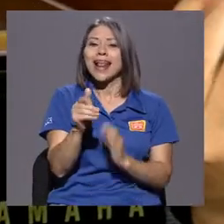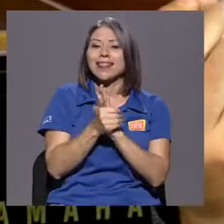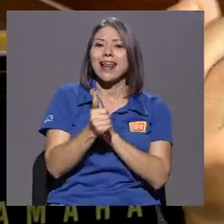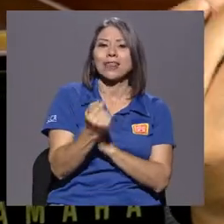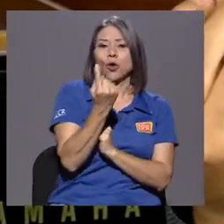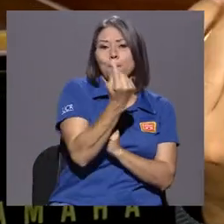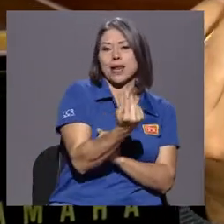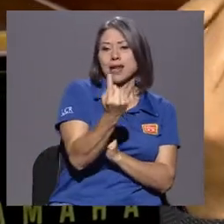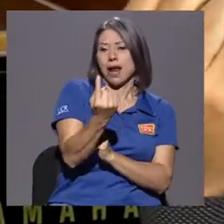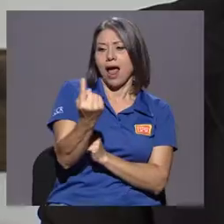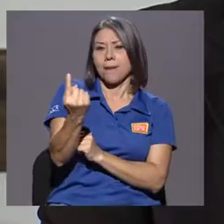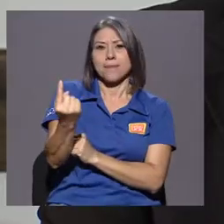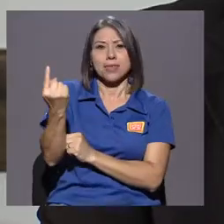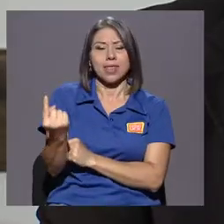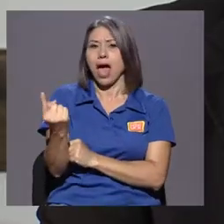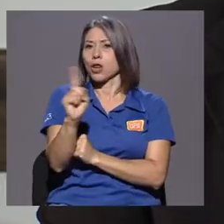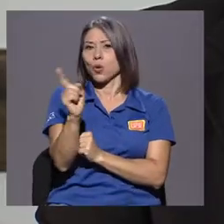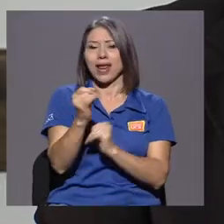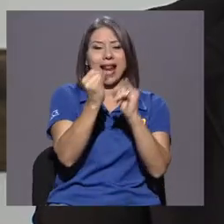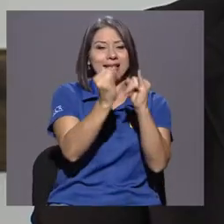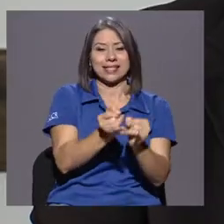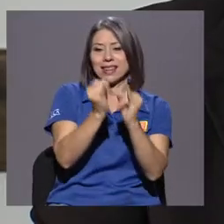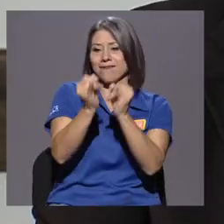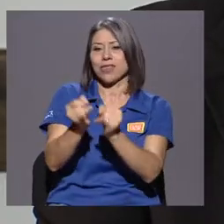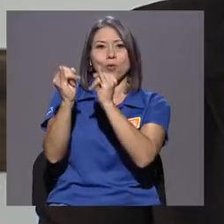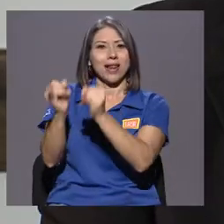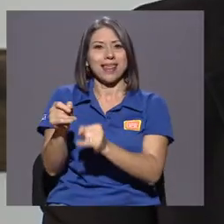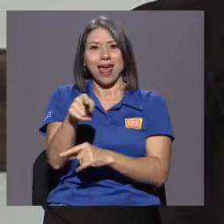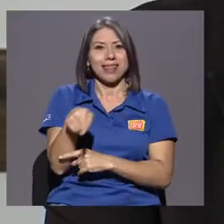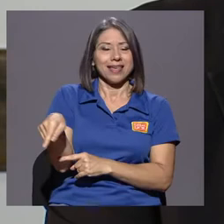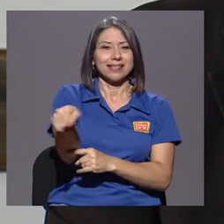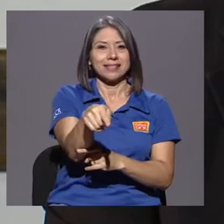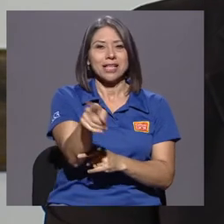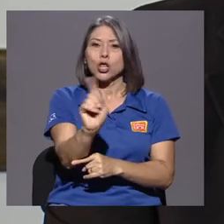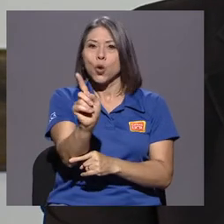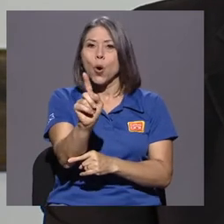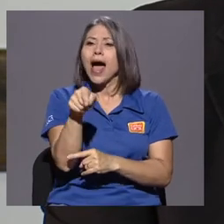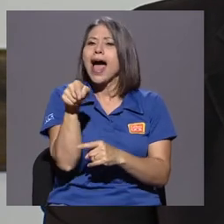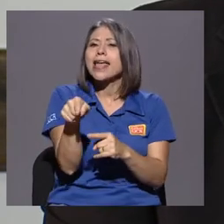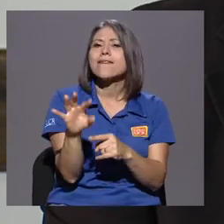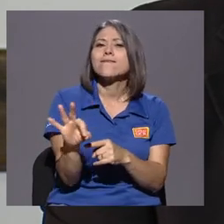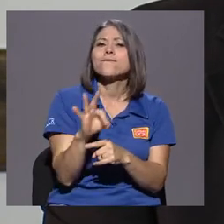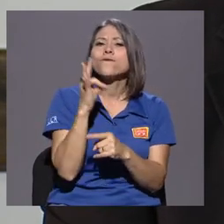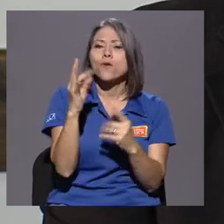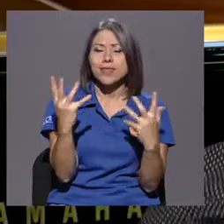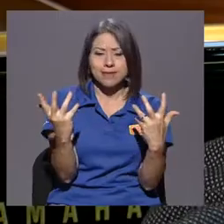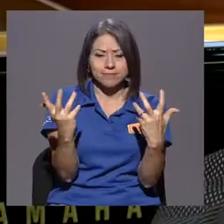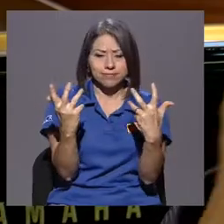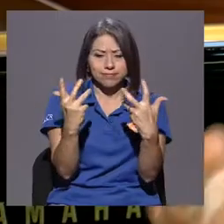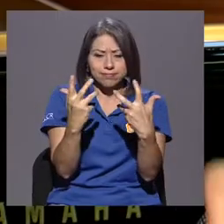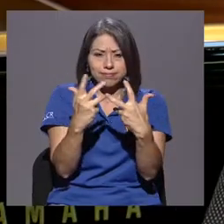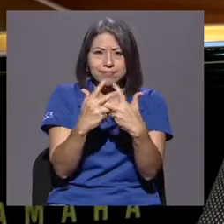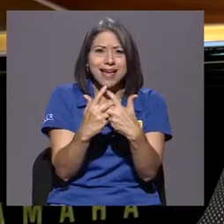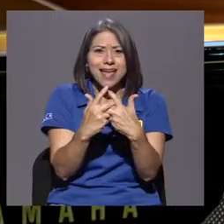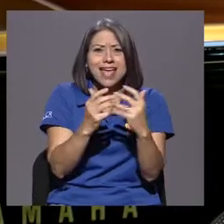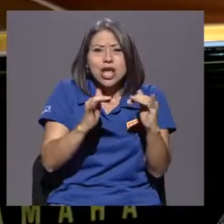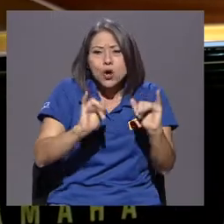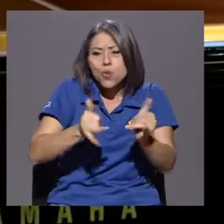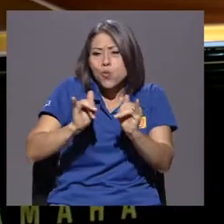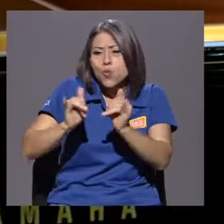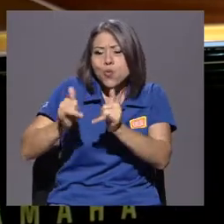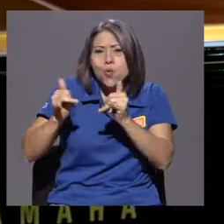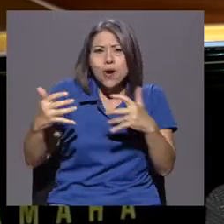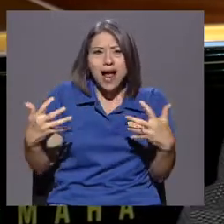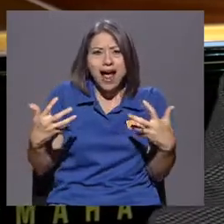no era tanto las individualidades a las que pesaban sino el mecanismo del engranaje la forma en que jugaban